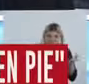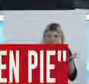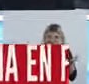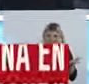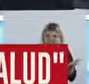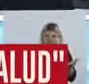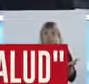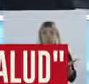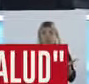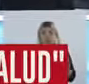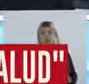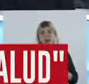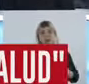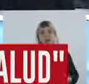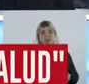ocurriendo.